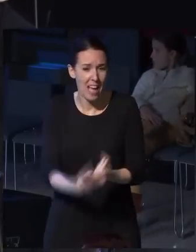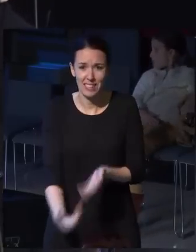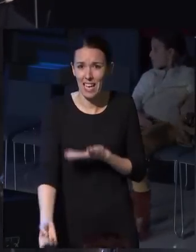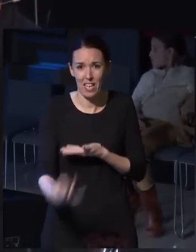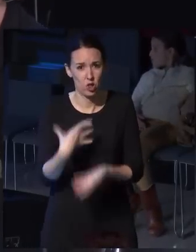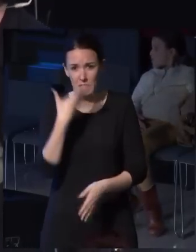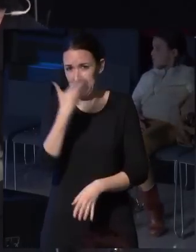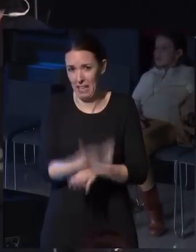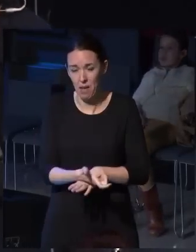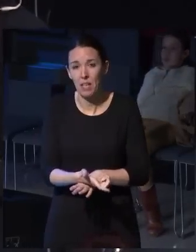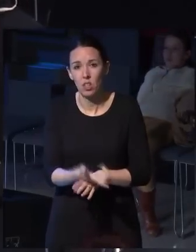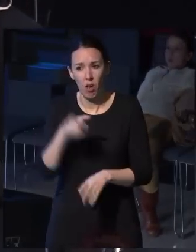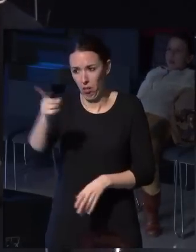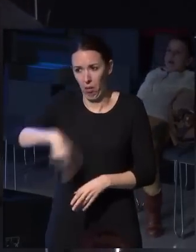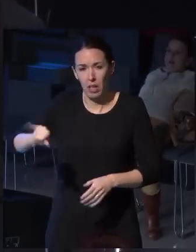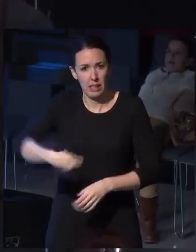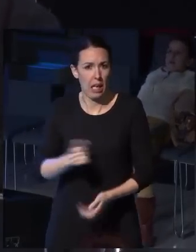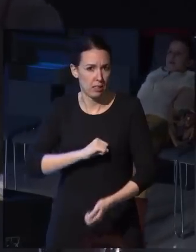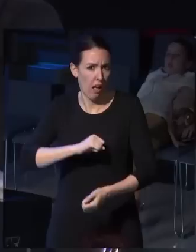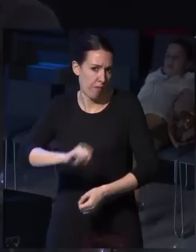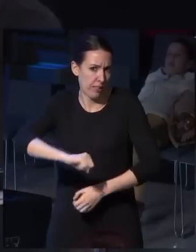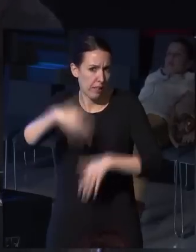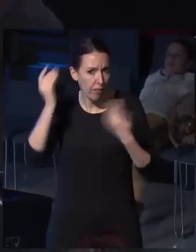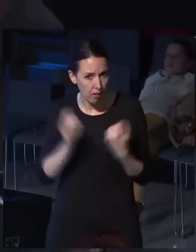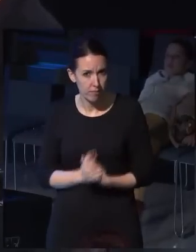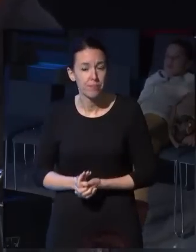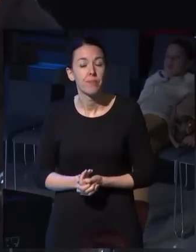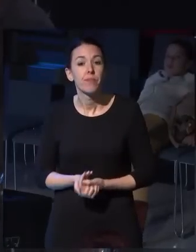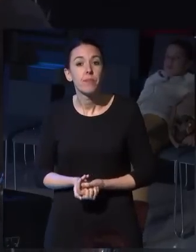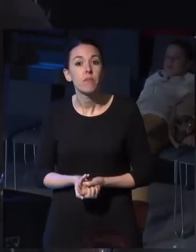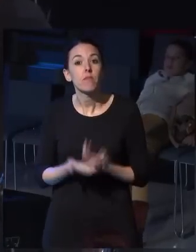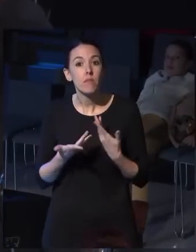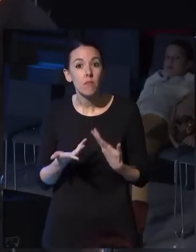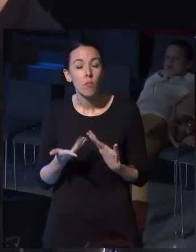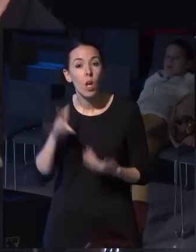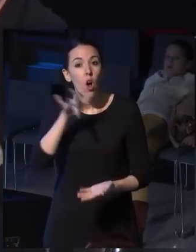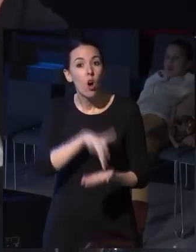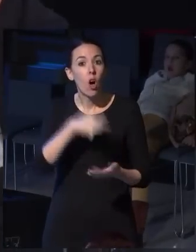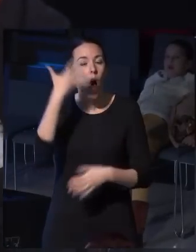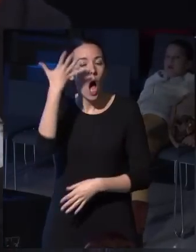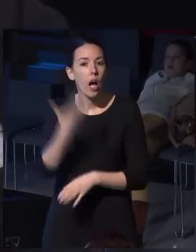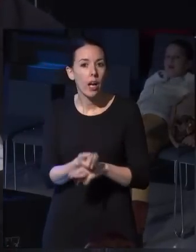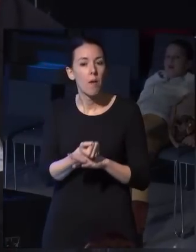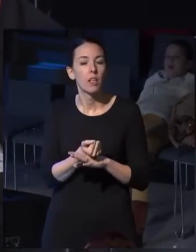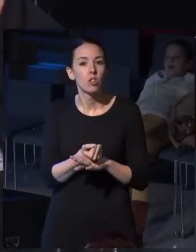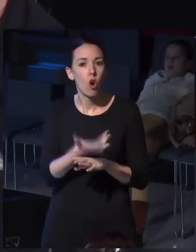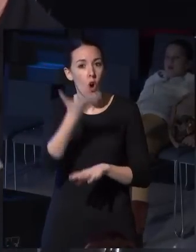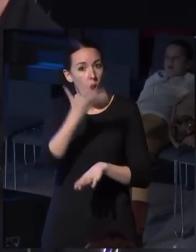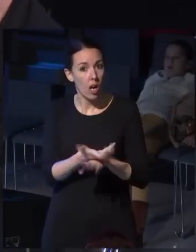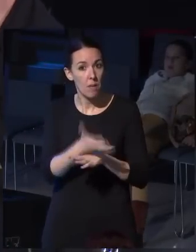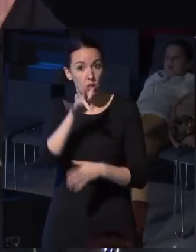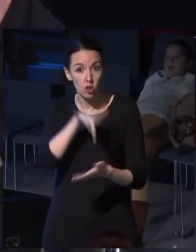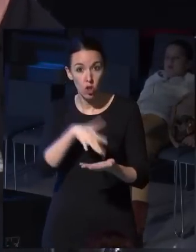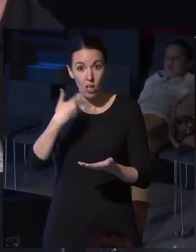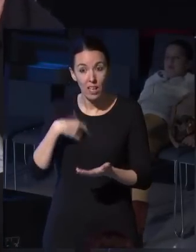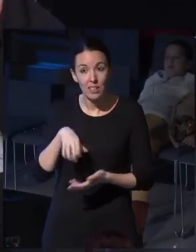grabando. Y esto que se cansen y que se fastidien. Y entonces fuimos grabando y me acuerdo que justo en... cuando salió la toma